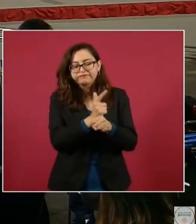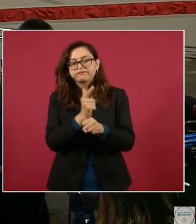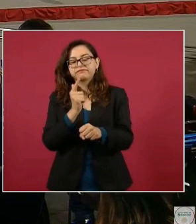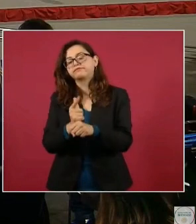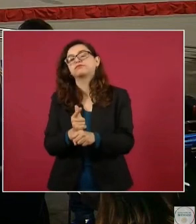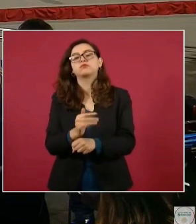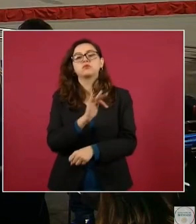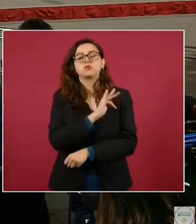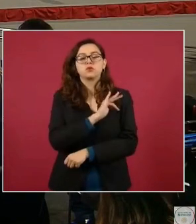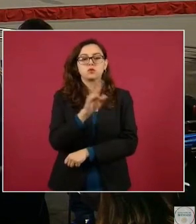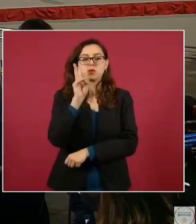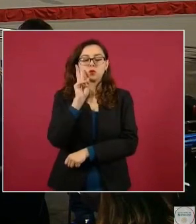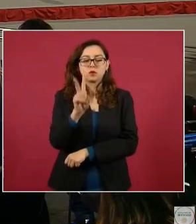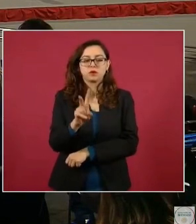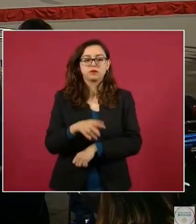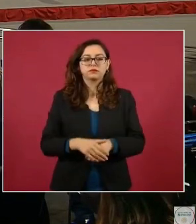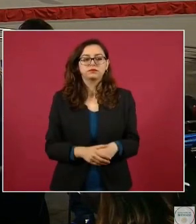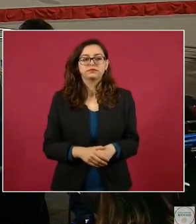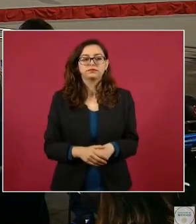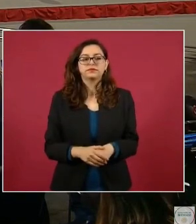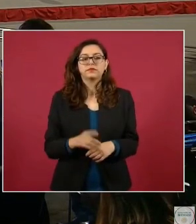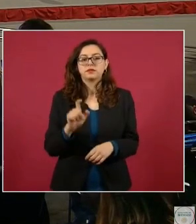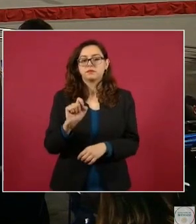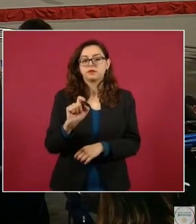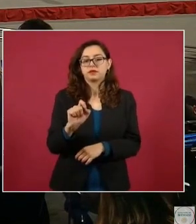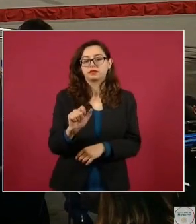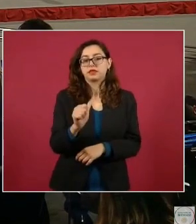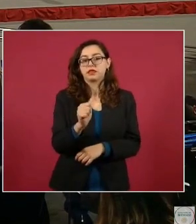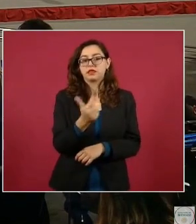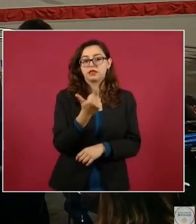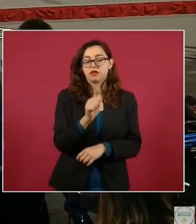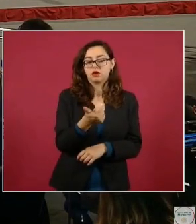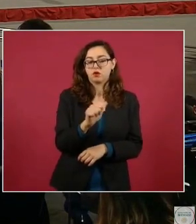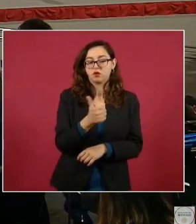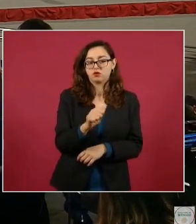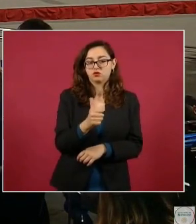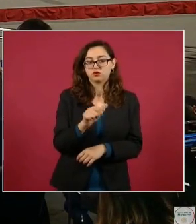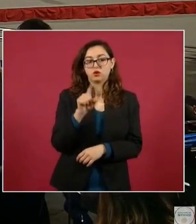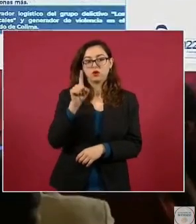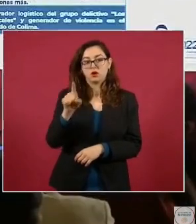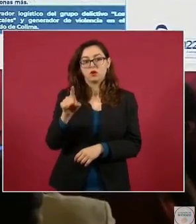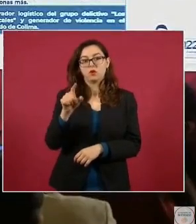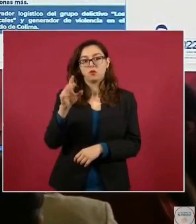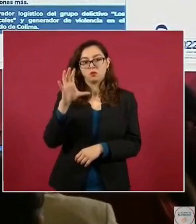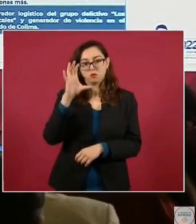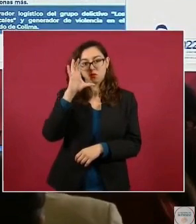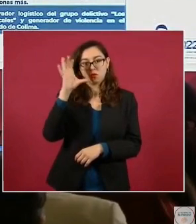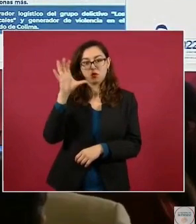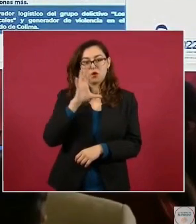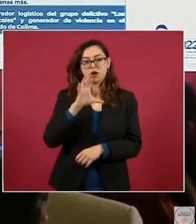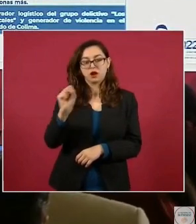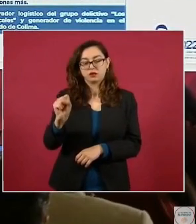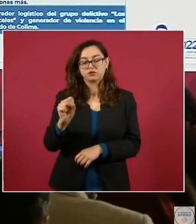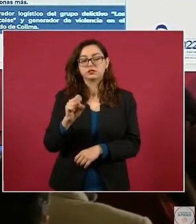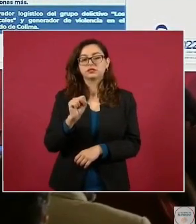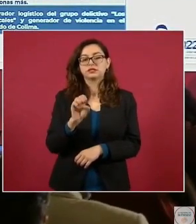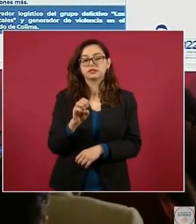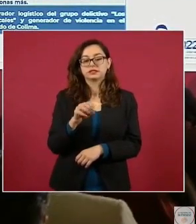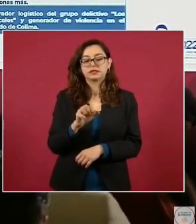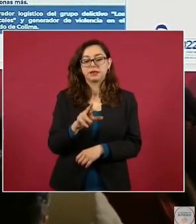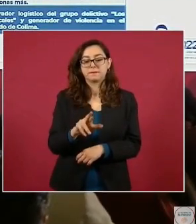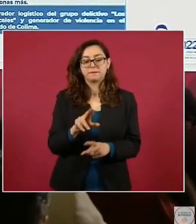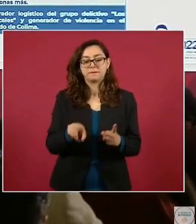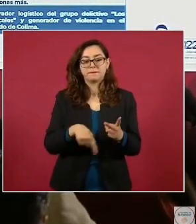agosto miacatlán morelos por parte de la secretaria de marina la